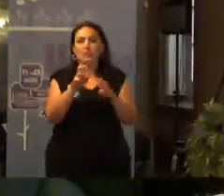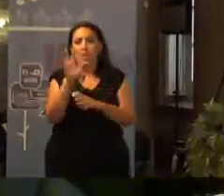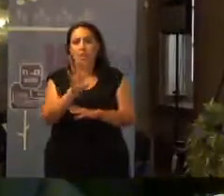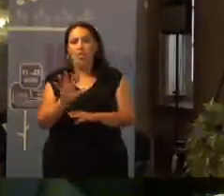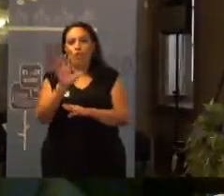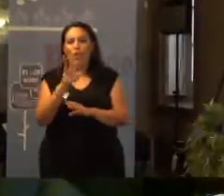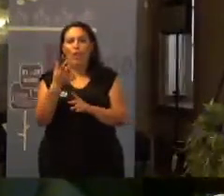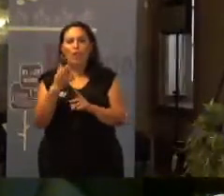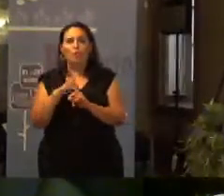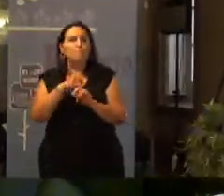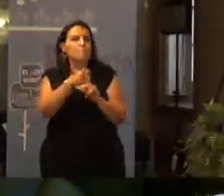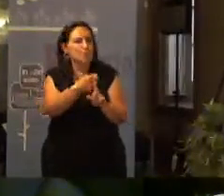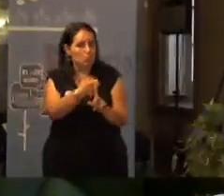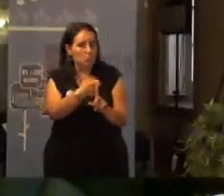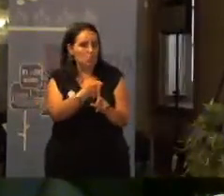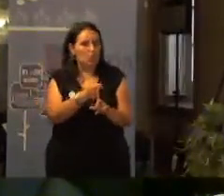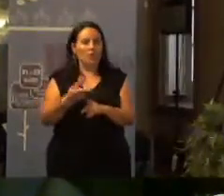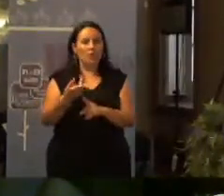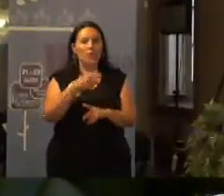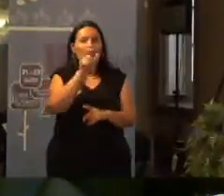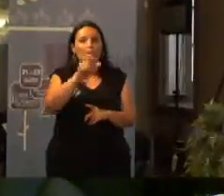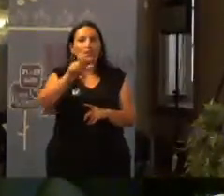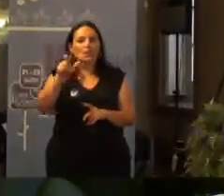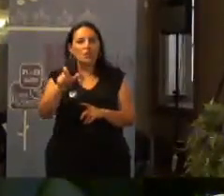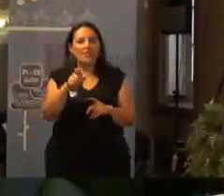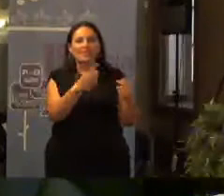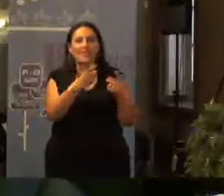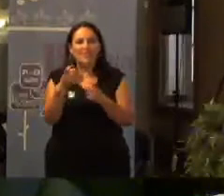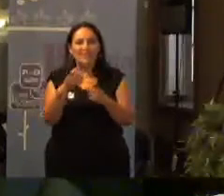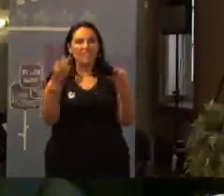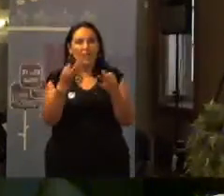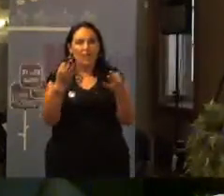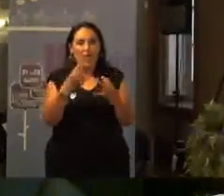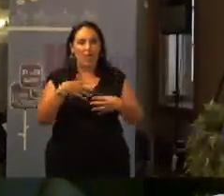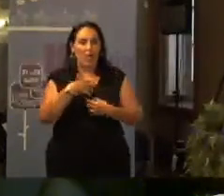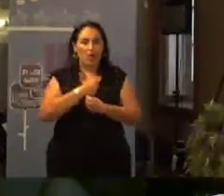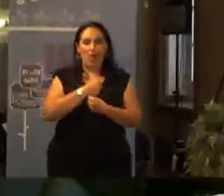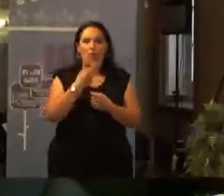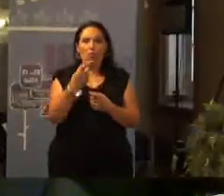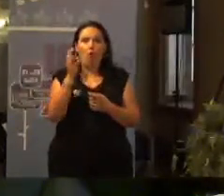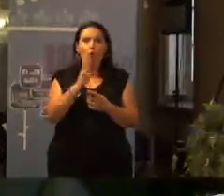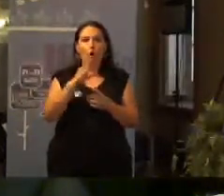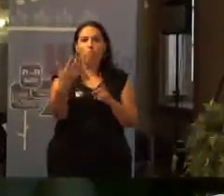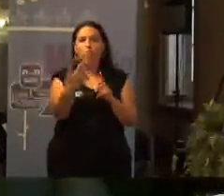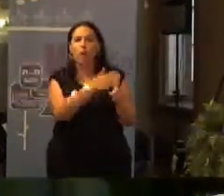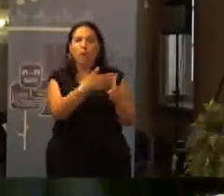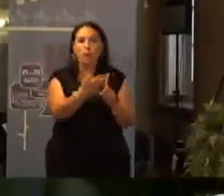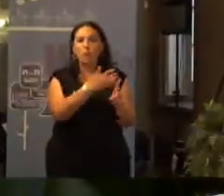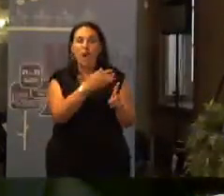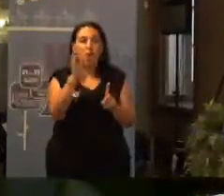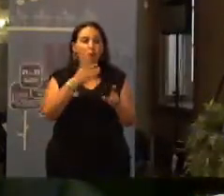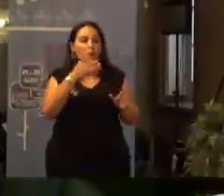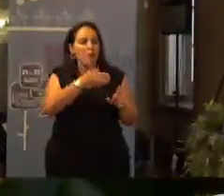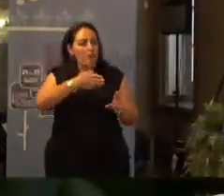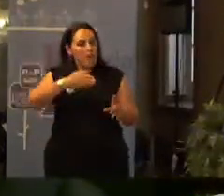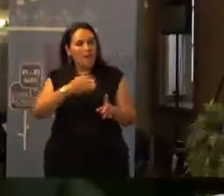e non ter en conta que o primeiro que necesitaba a xente e que defendesen a situación agobiada e de maltrato e de exterminio en moitos